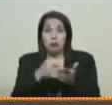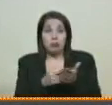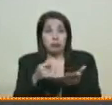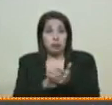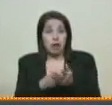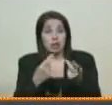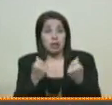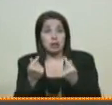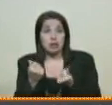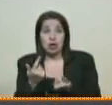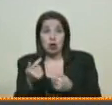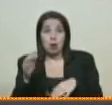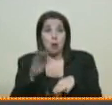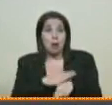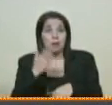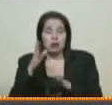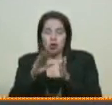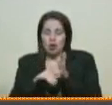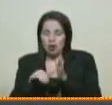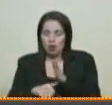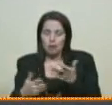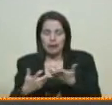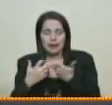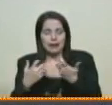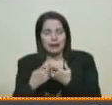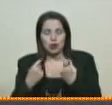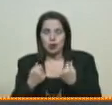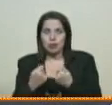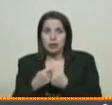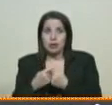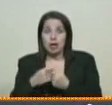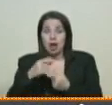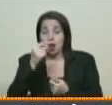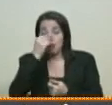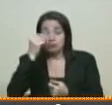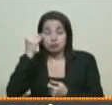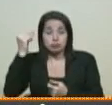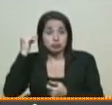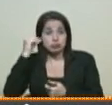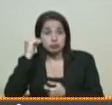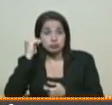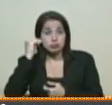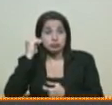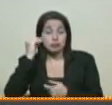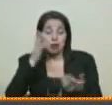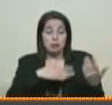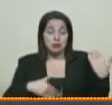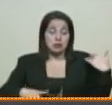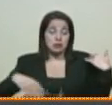billetes físicos, porque nos los roban en la guerra económica, dirigido por Juan Manuel Santos de Colombia.